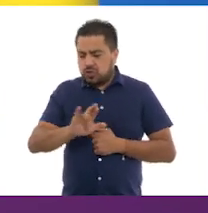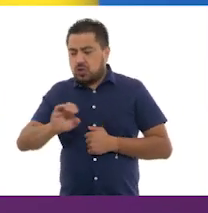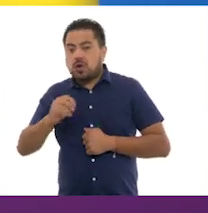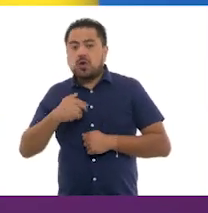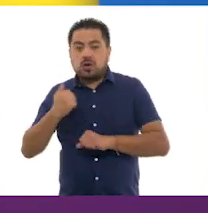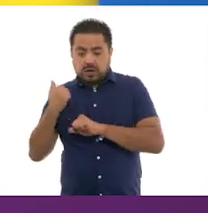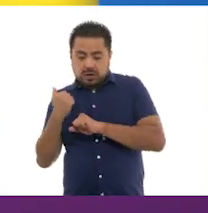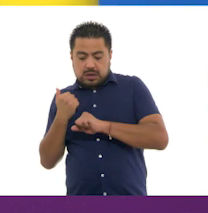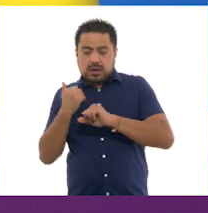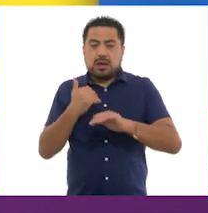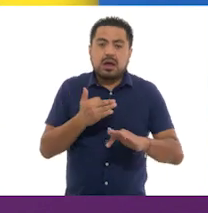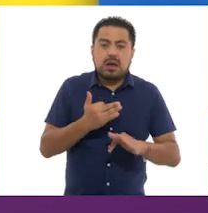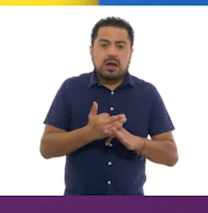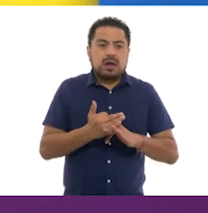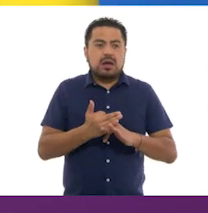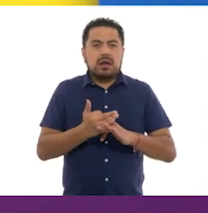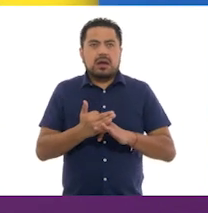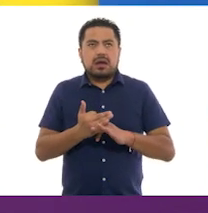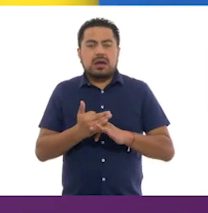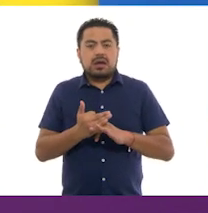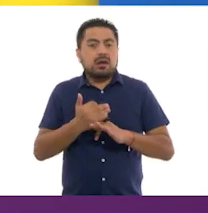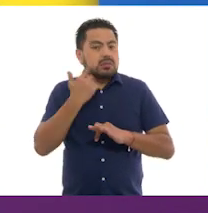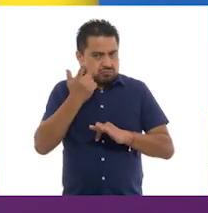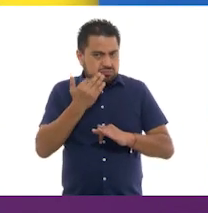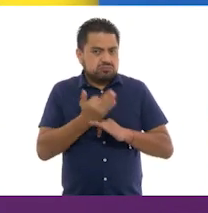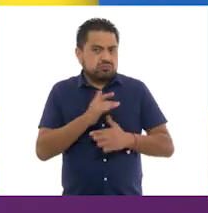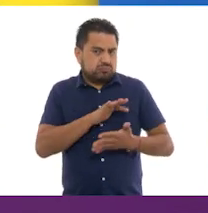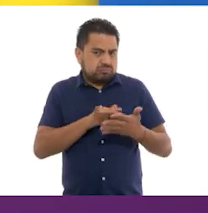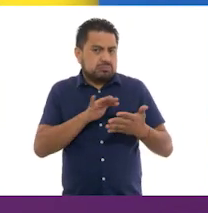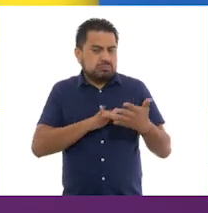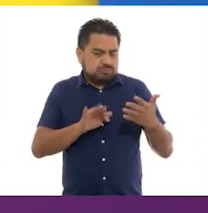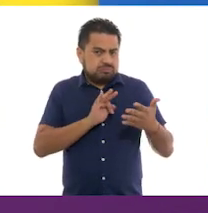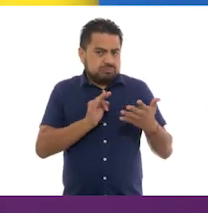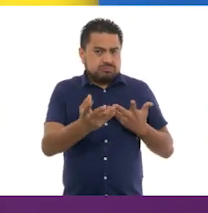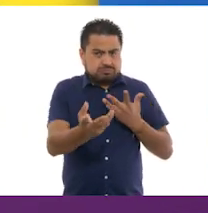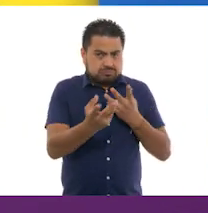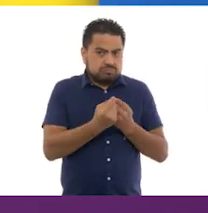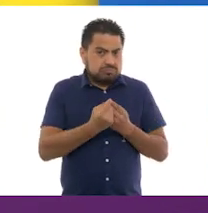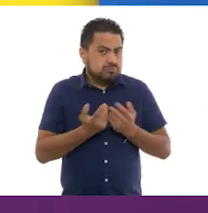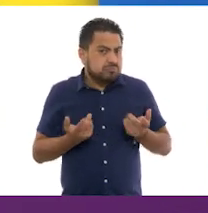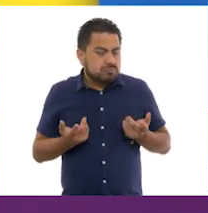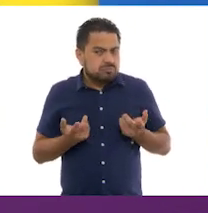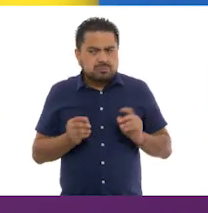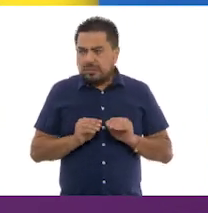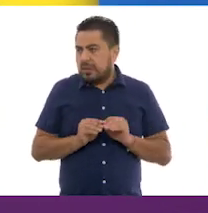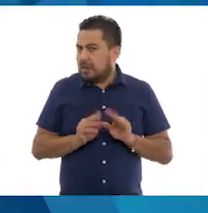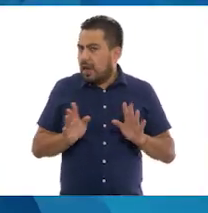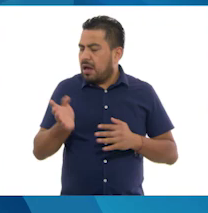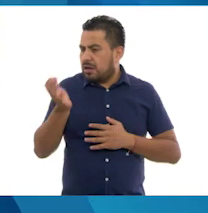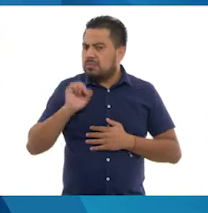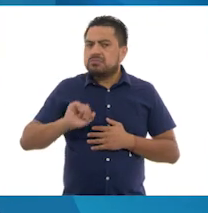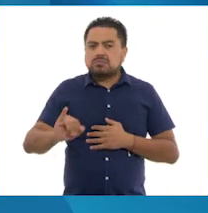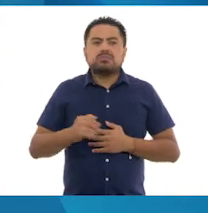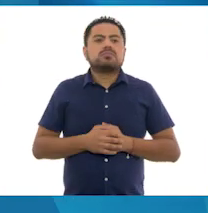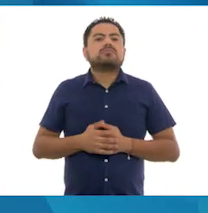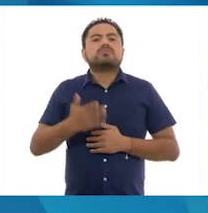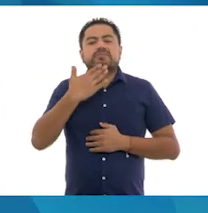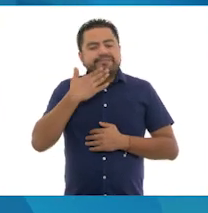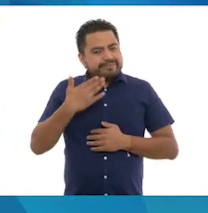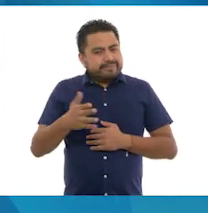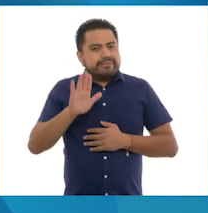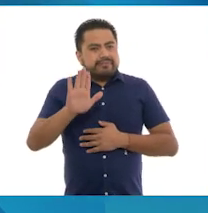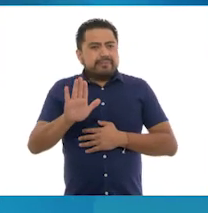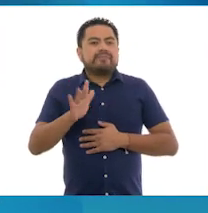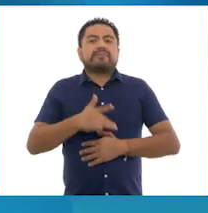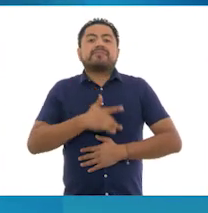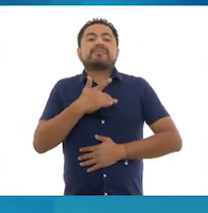traje. ¿La quieren? ¿Quieren que la leamos tantito? ¿La pueden leer? Claro que sí. Muy bien. Pues,